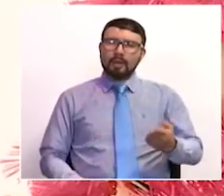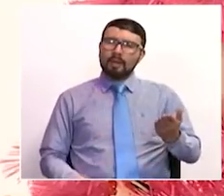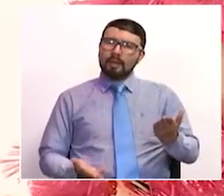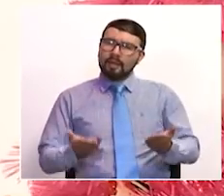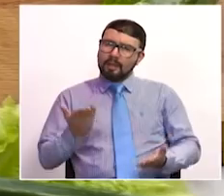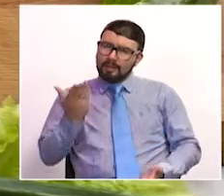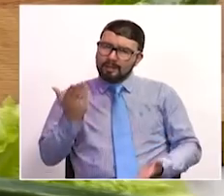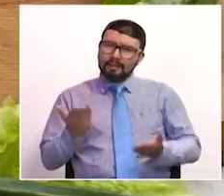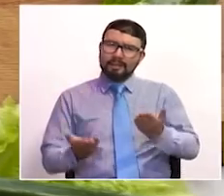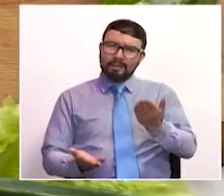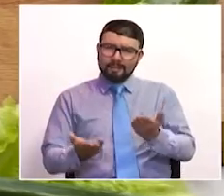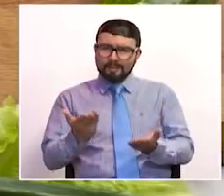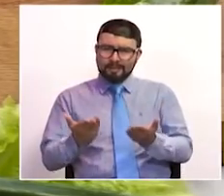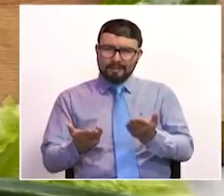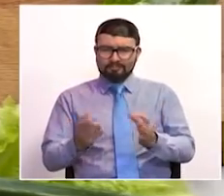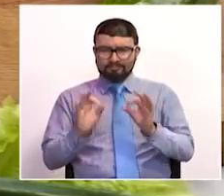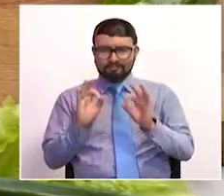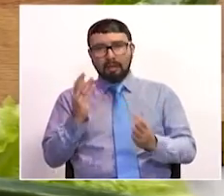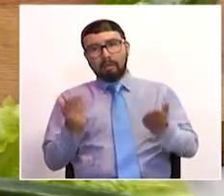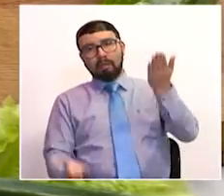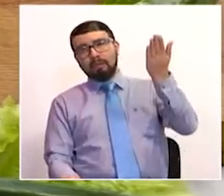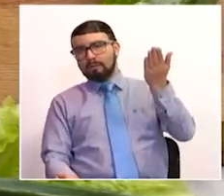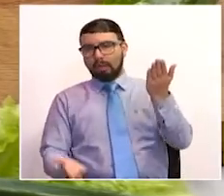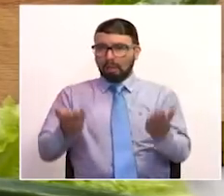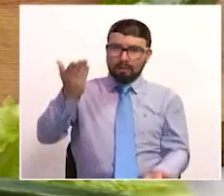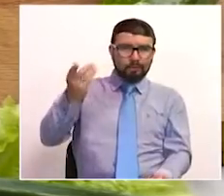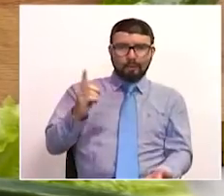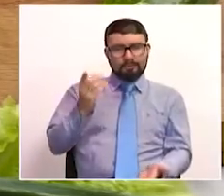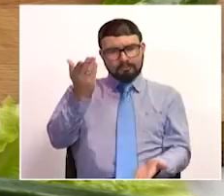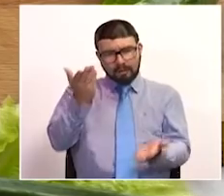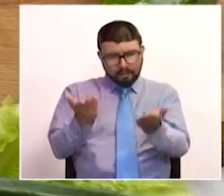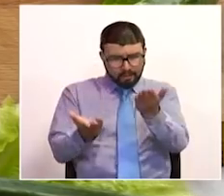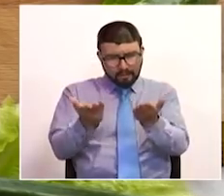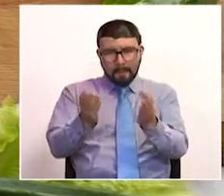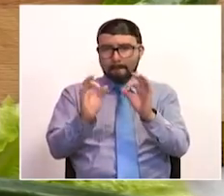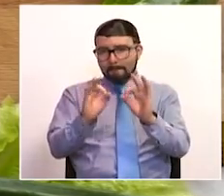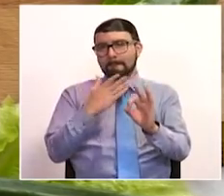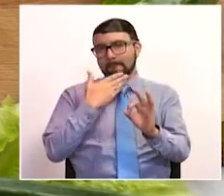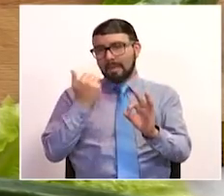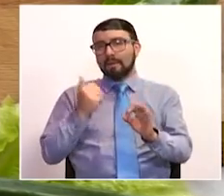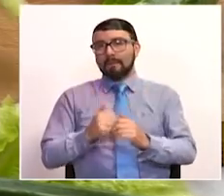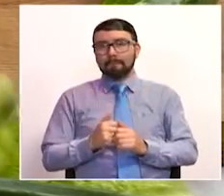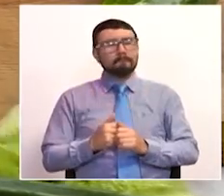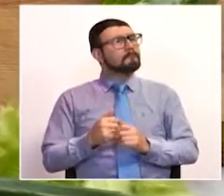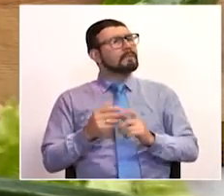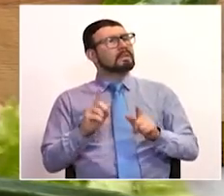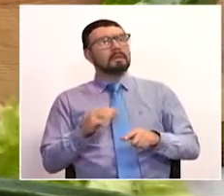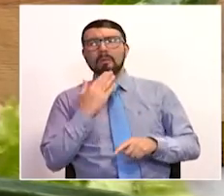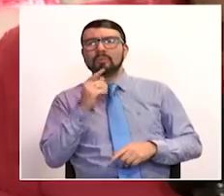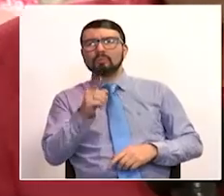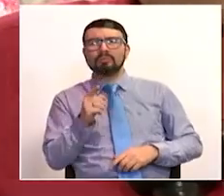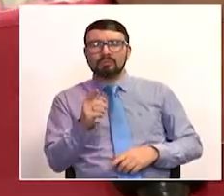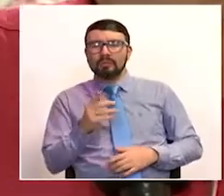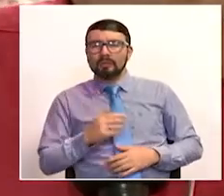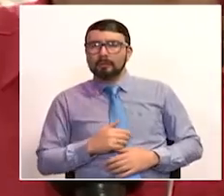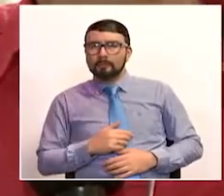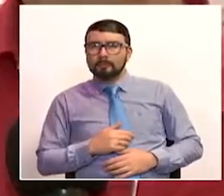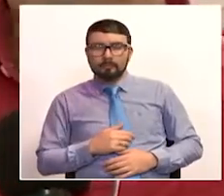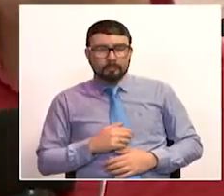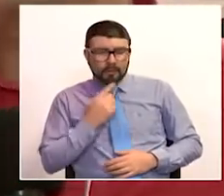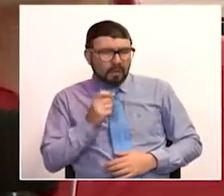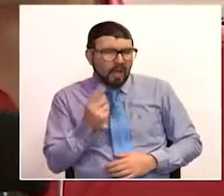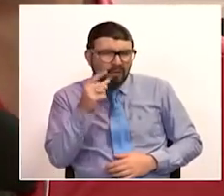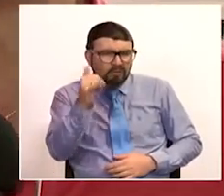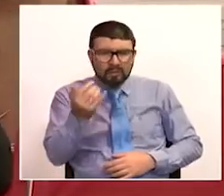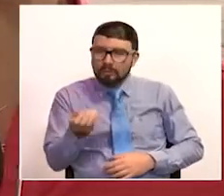el antídoto, padre, de esos alimentos. La otra opción que ustedes pueden utilizar es que, si presentan algún cambio a nivel